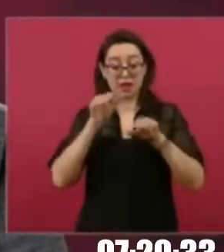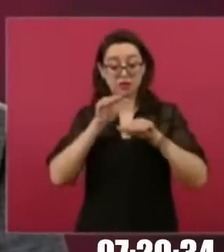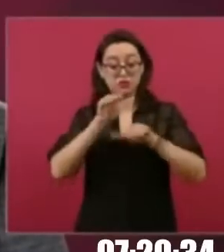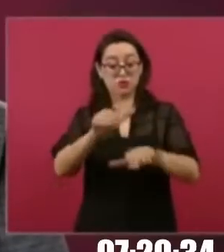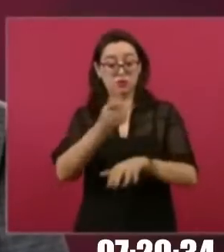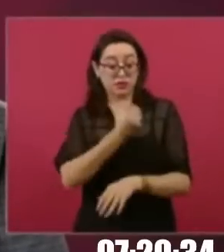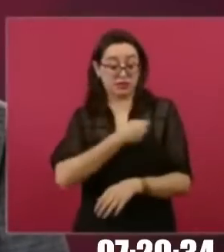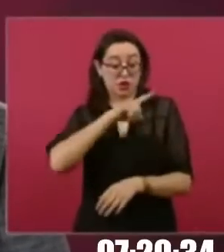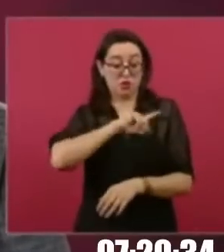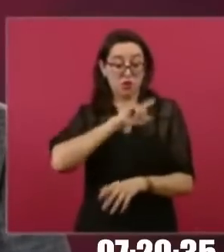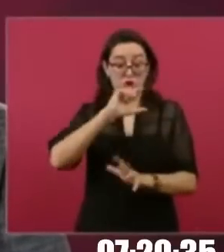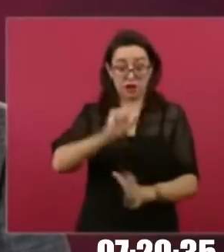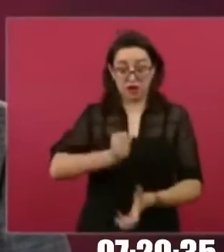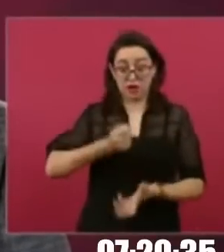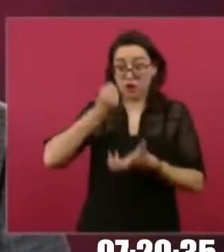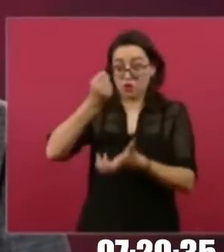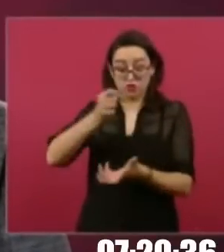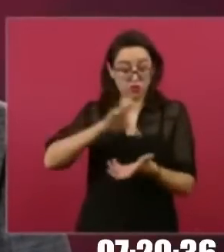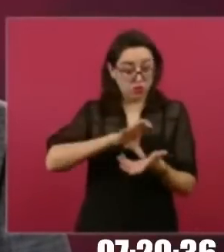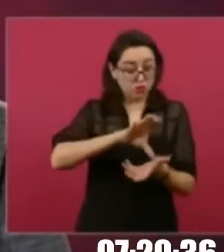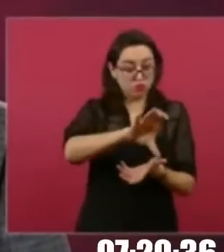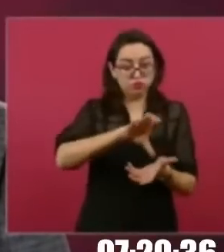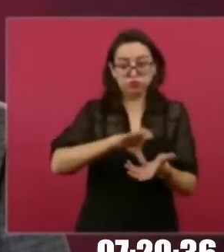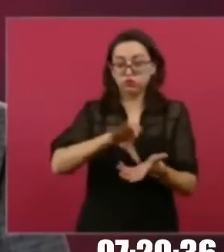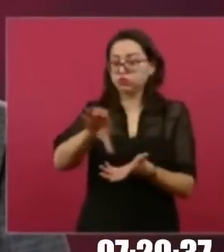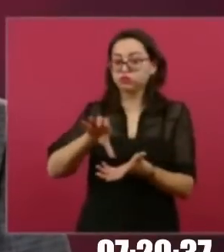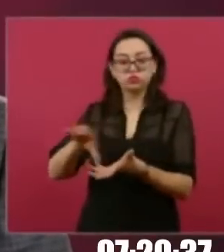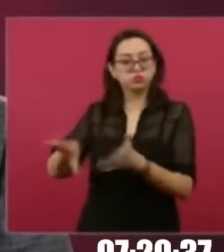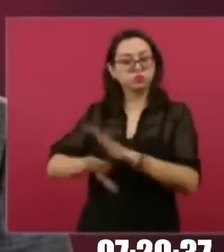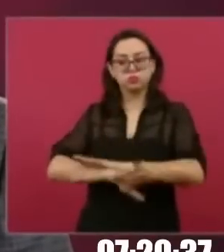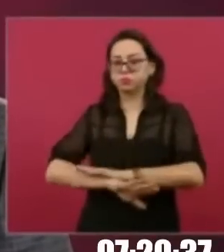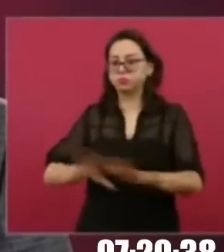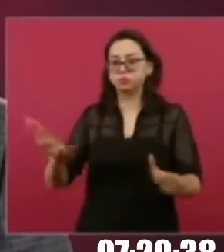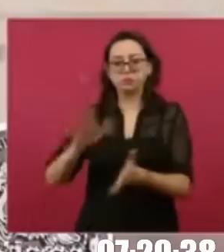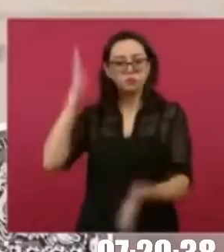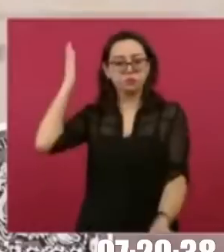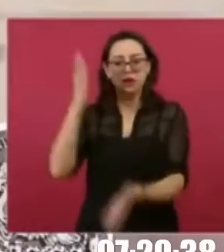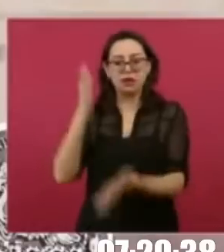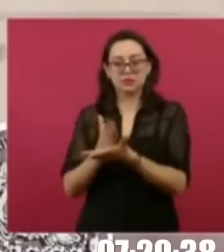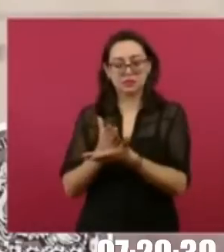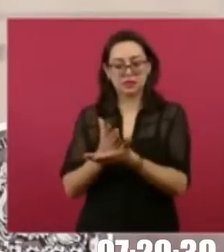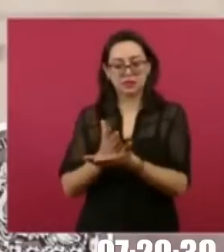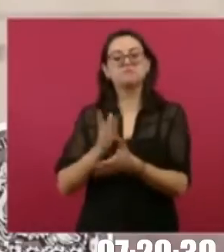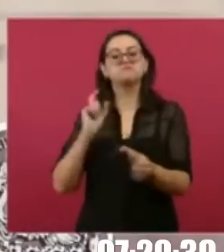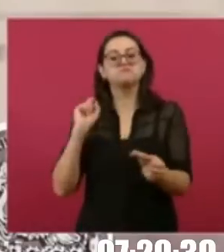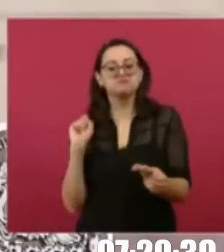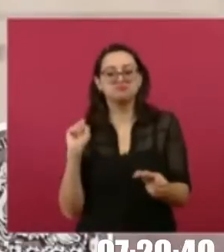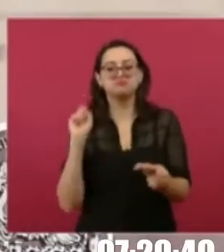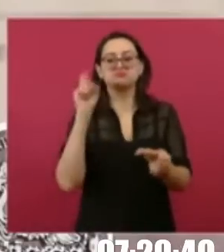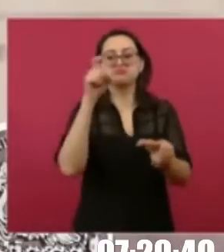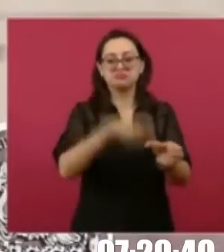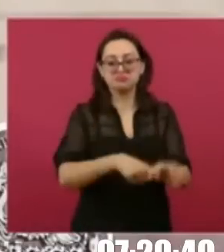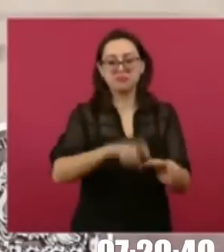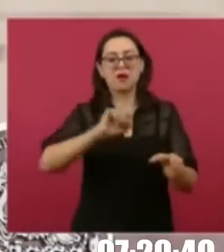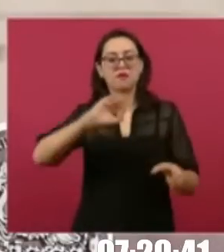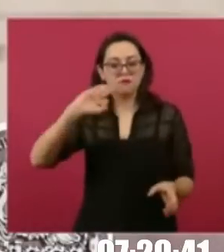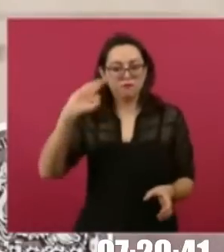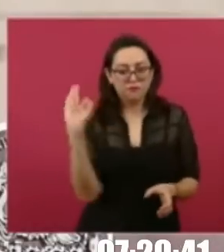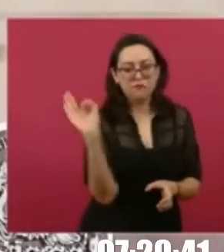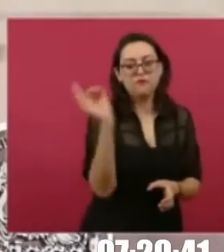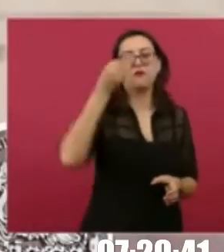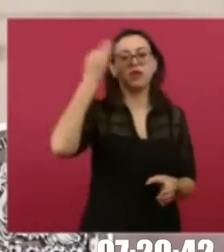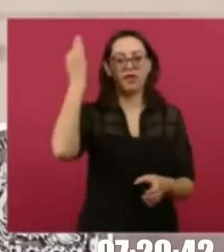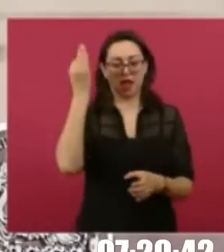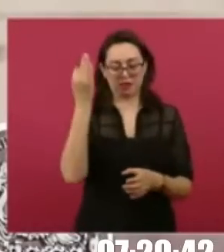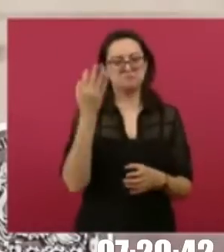de salud a la población sin seguridad social con la finalidad como ya fue puesto por el presidente